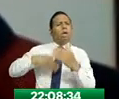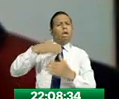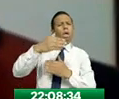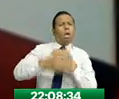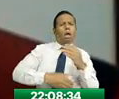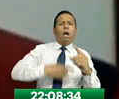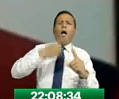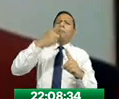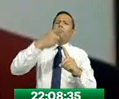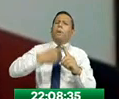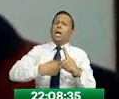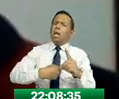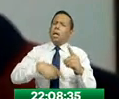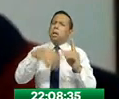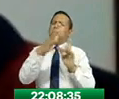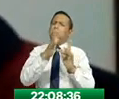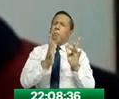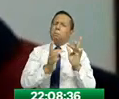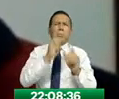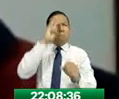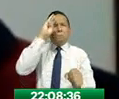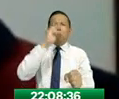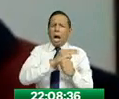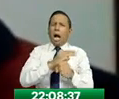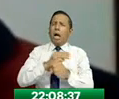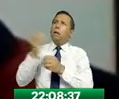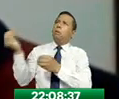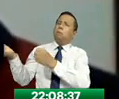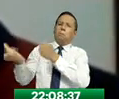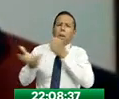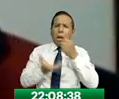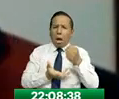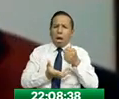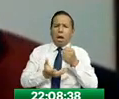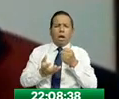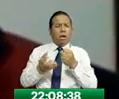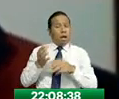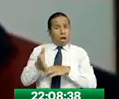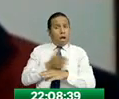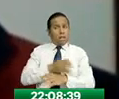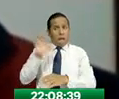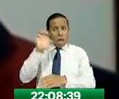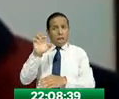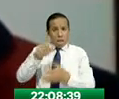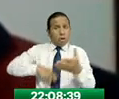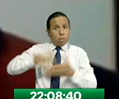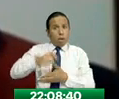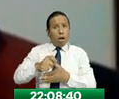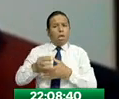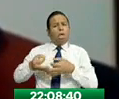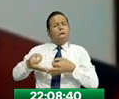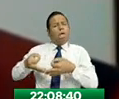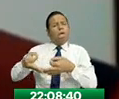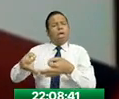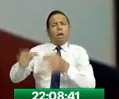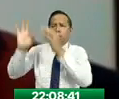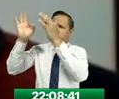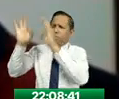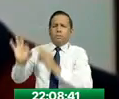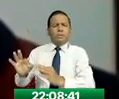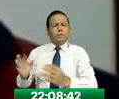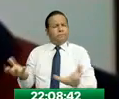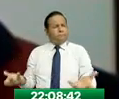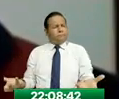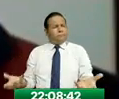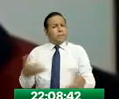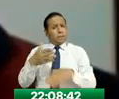está recortando la utilización del presupuesto en octubre o noviembre. Es decir, da un periodo muy corto para poder